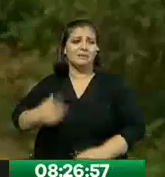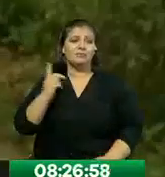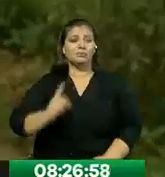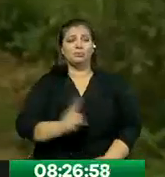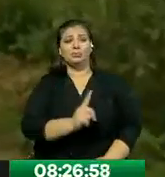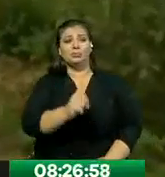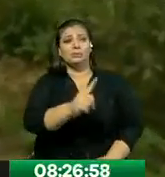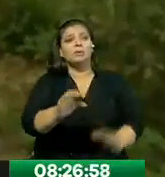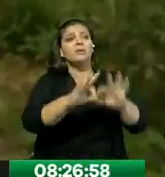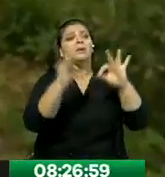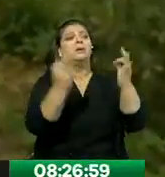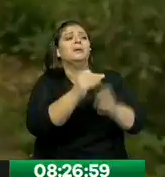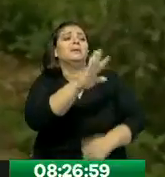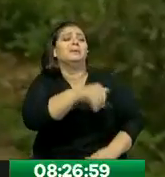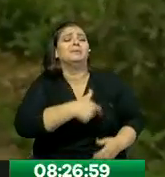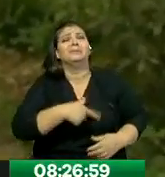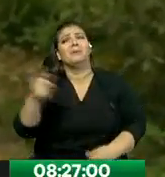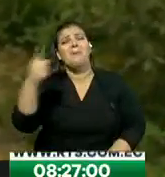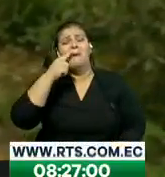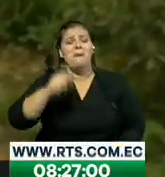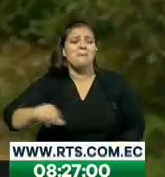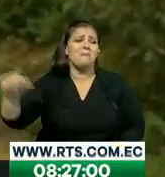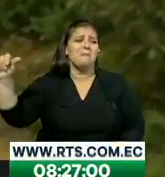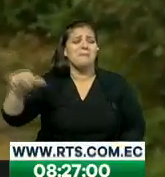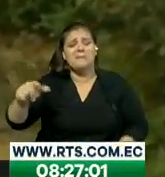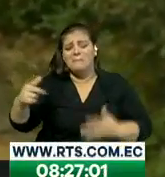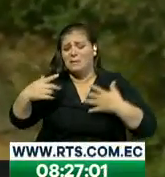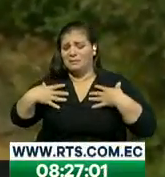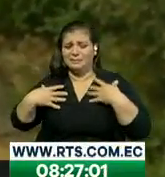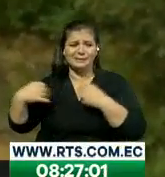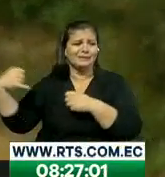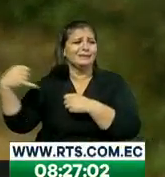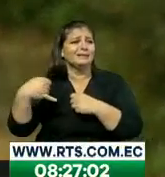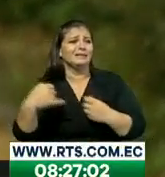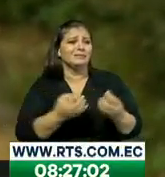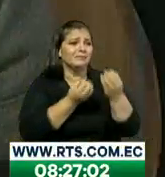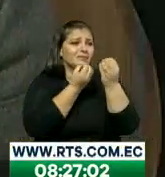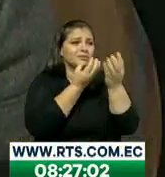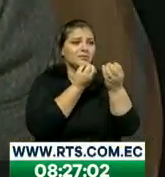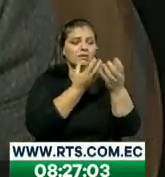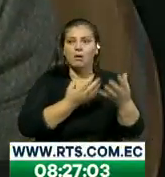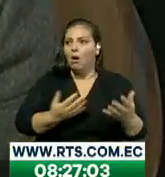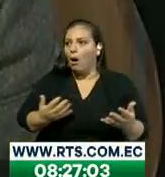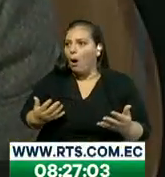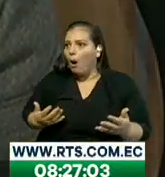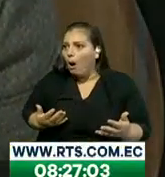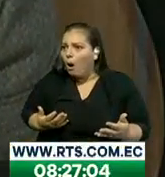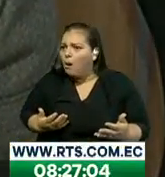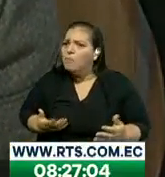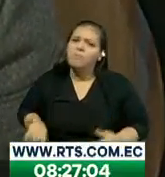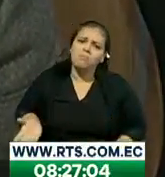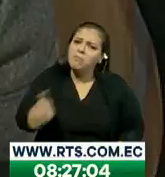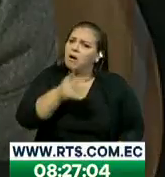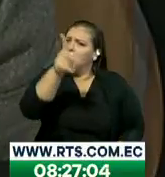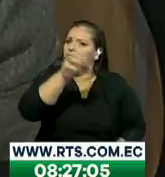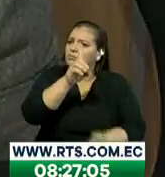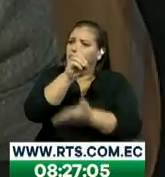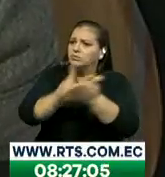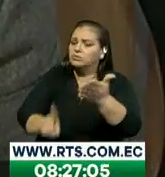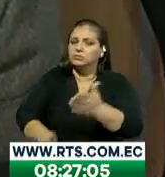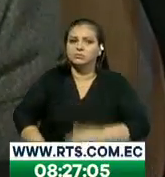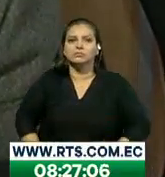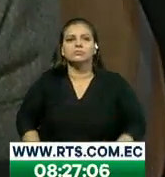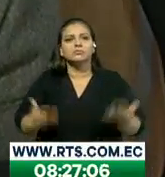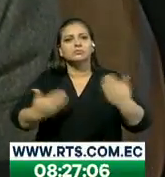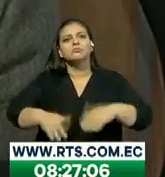familiares y junto a ellos decidió que debía denunciar los hechos. Existe un certificado médico legal donde se